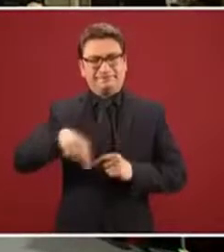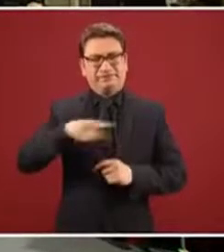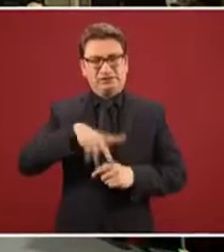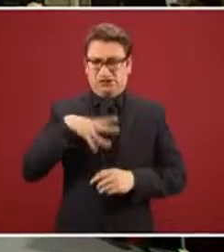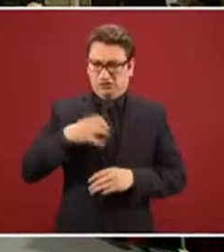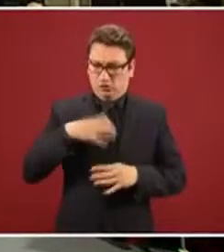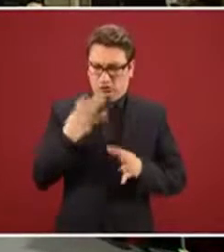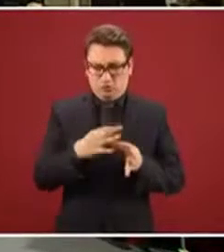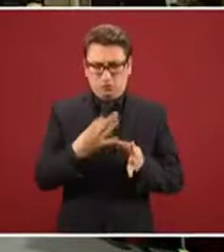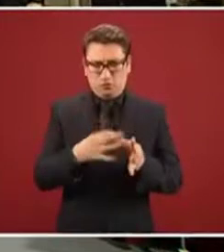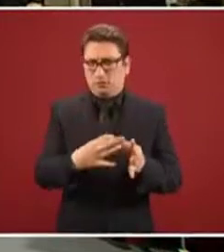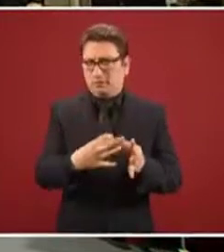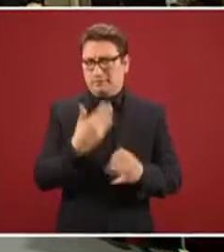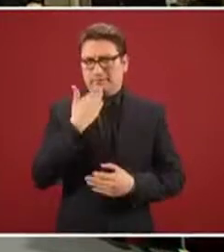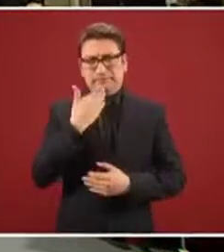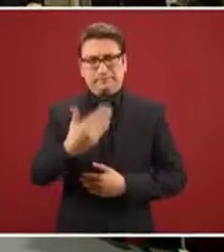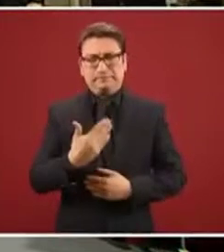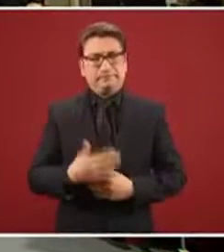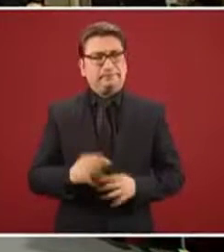eficaz y